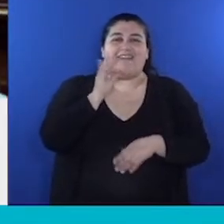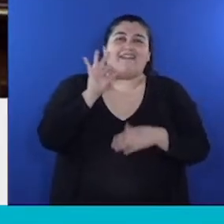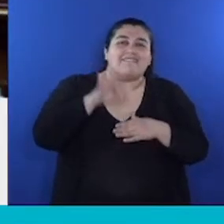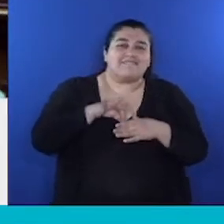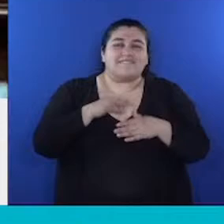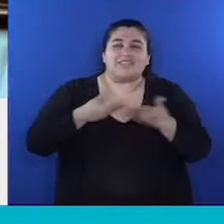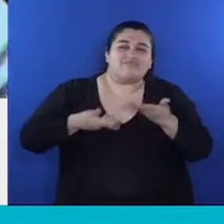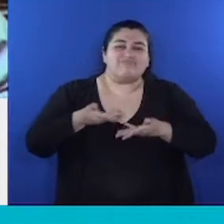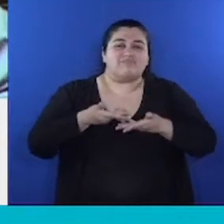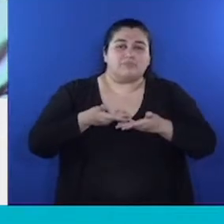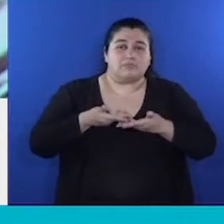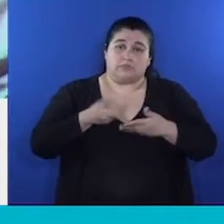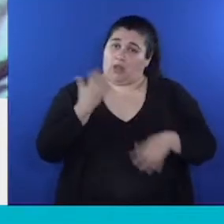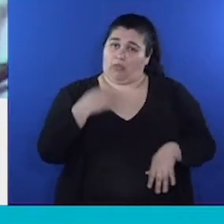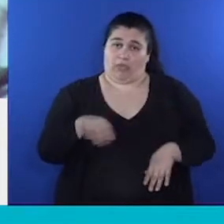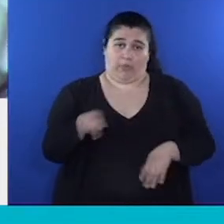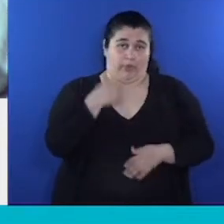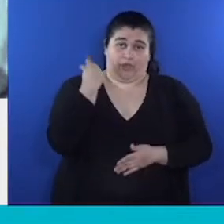ser removidos de la Cámara.